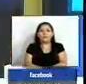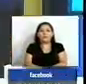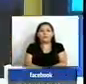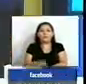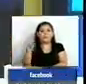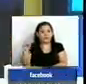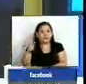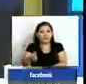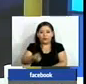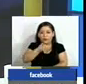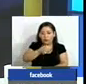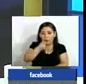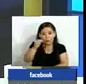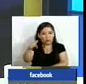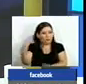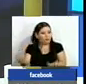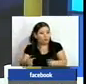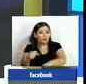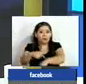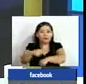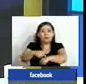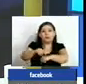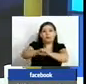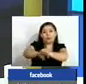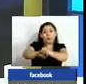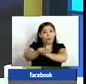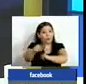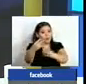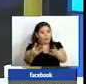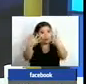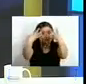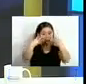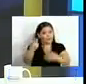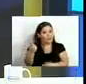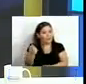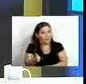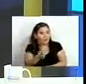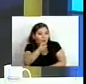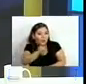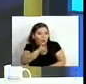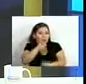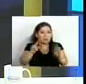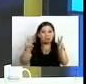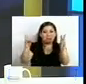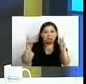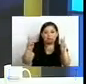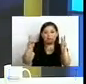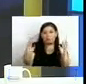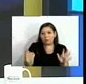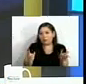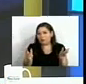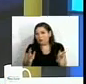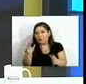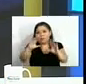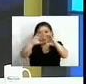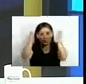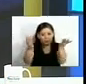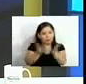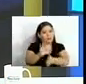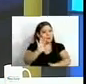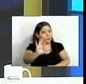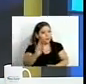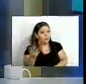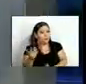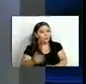Con esta información ahora nos iremos a una pausa comercial. No nos cambien, nos hace falta también comentarles acerca de información internacional. Ya volvemos.